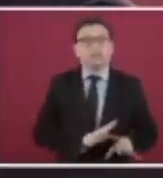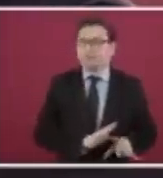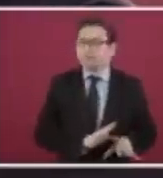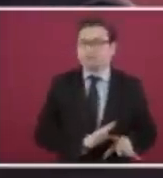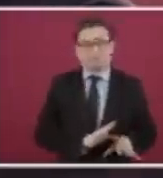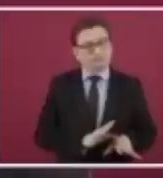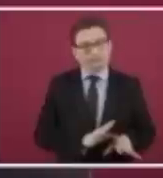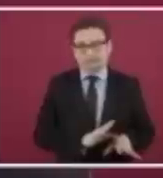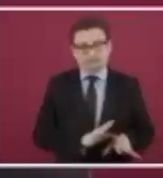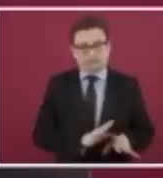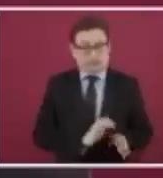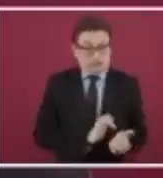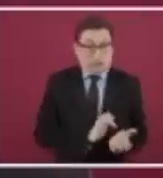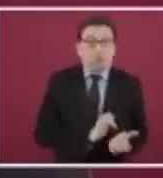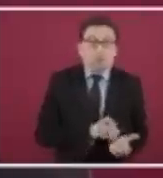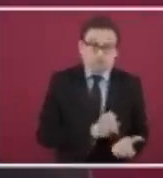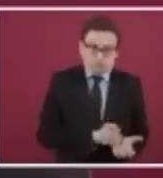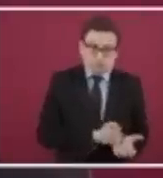de impuestos.